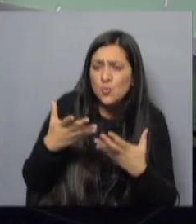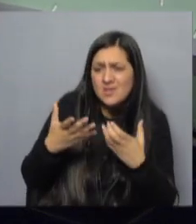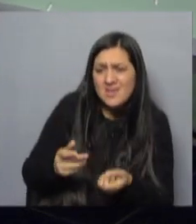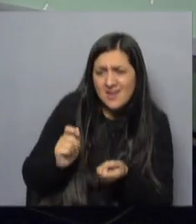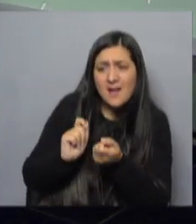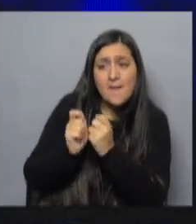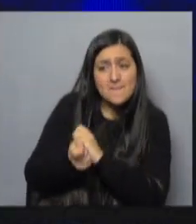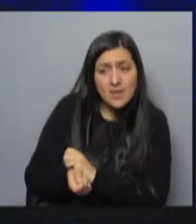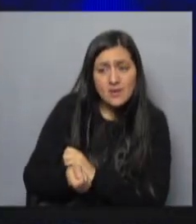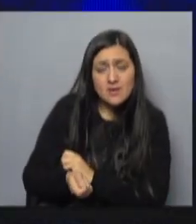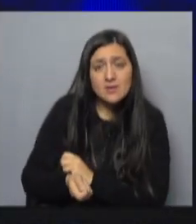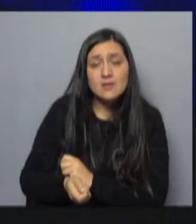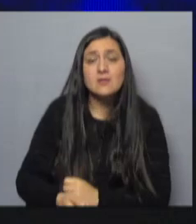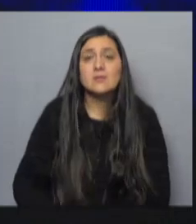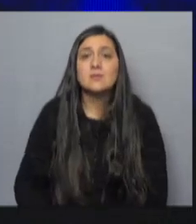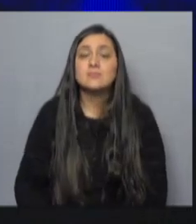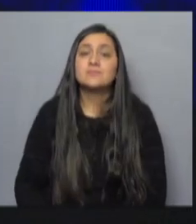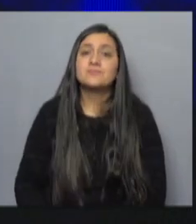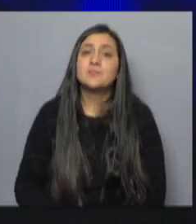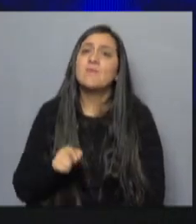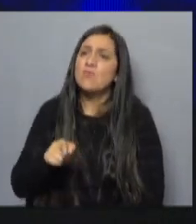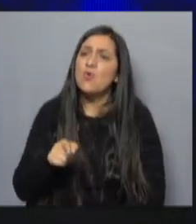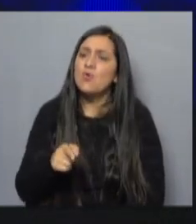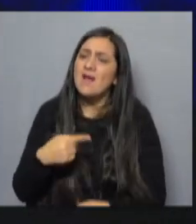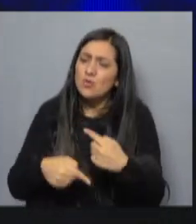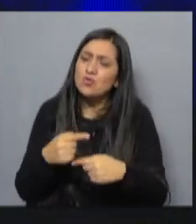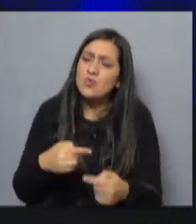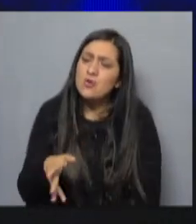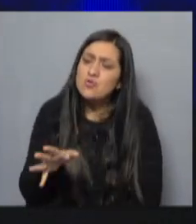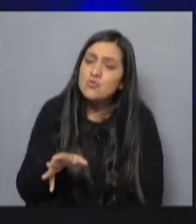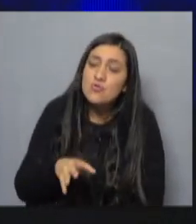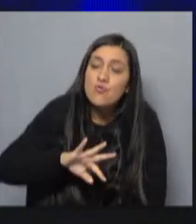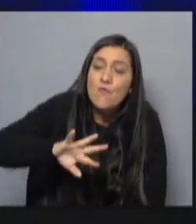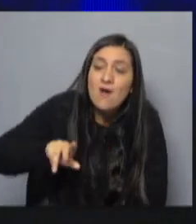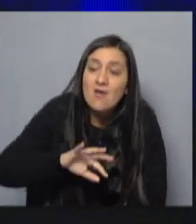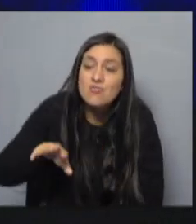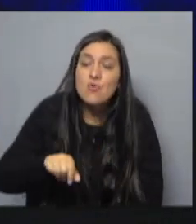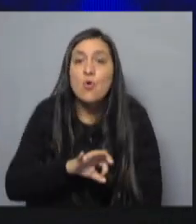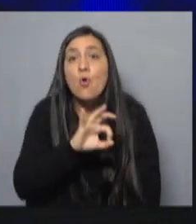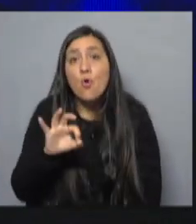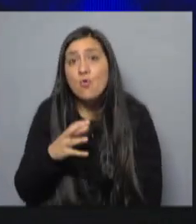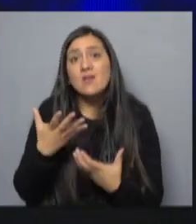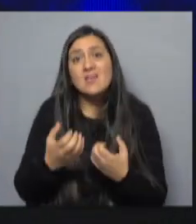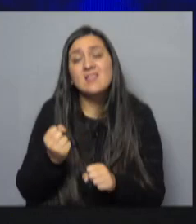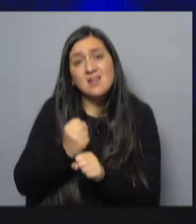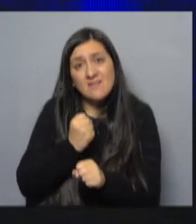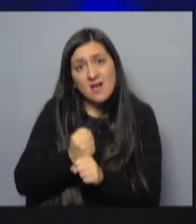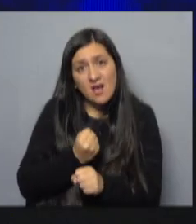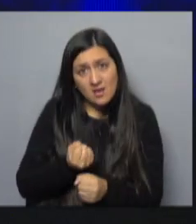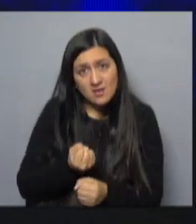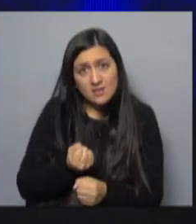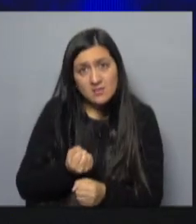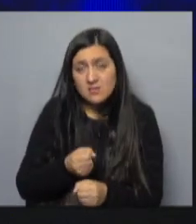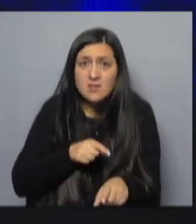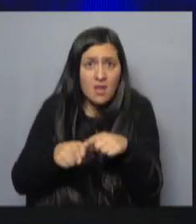eso, les pregunten a los privados de libertad, che, ¿vos vas a seguir robando o querés trabajar? Si querés trabajar, vení que te doy una mano. Y que sea así, no tan regular, porque